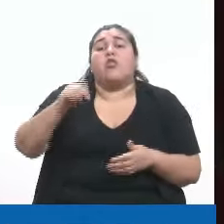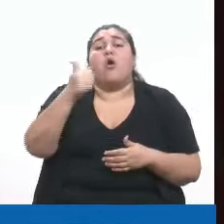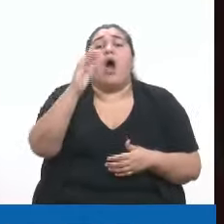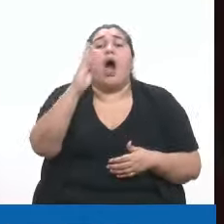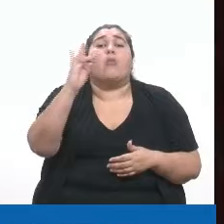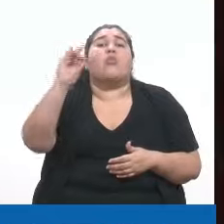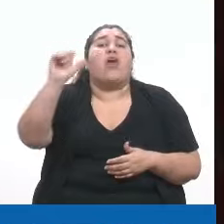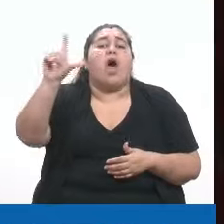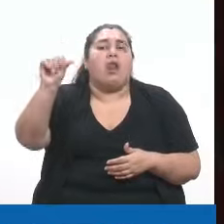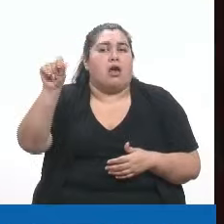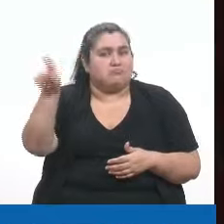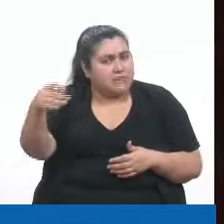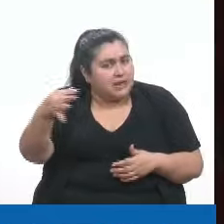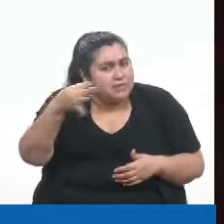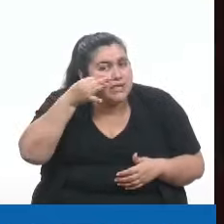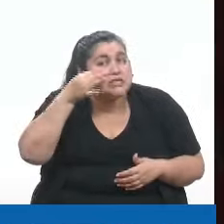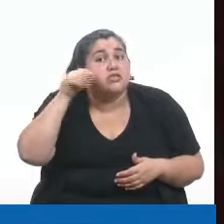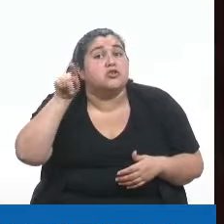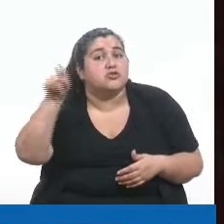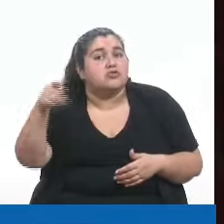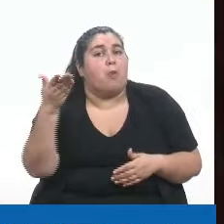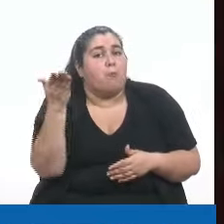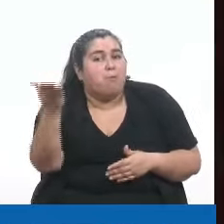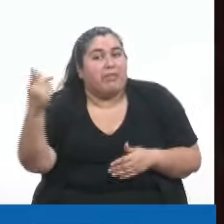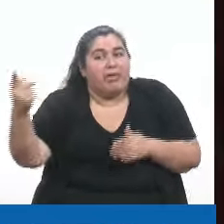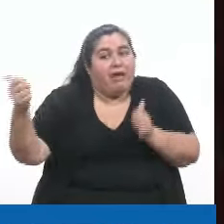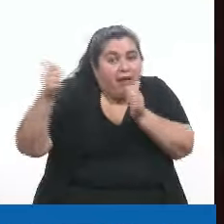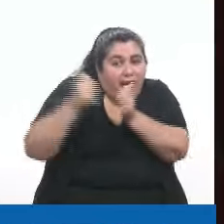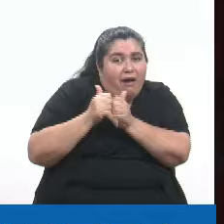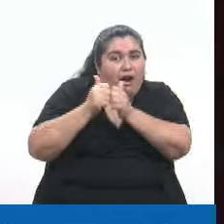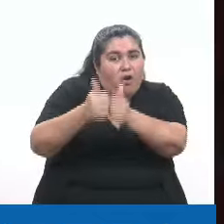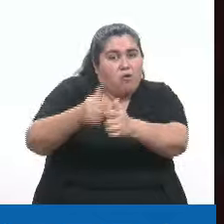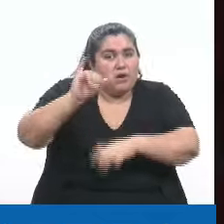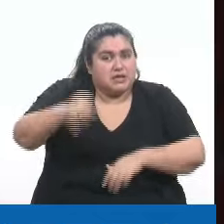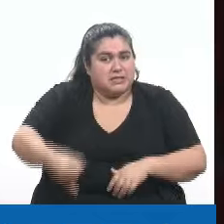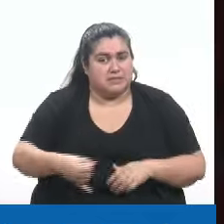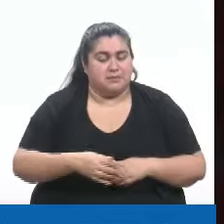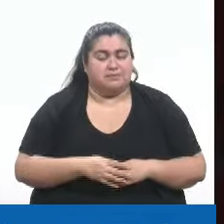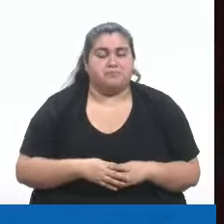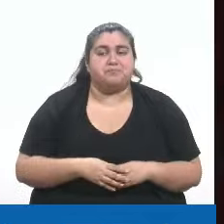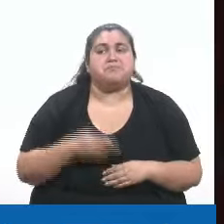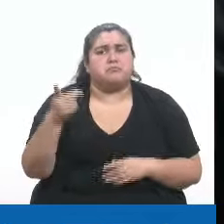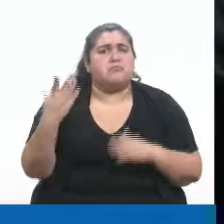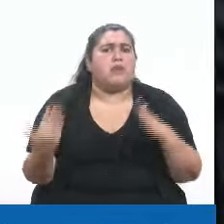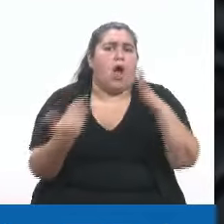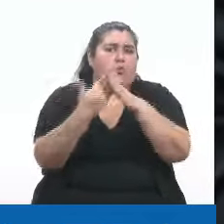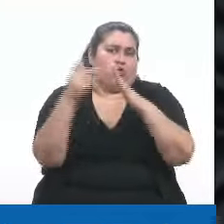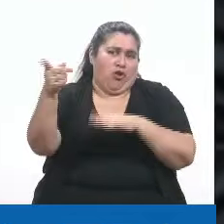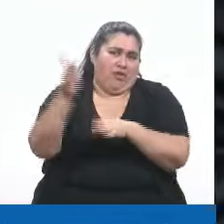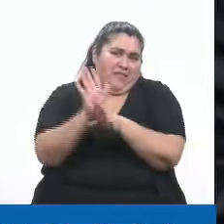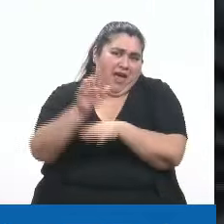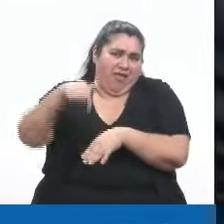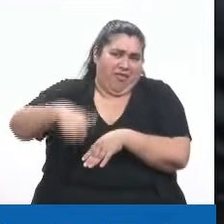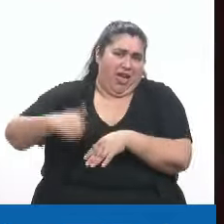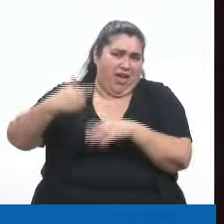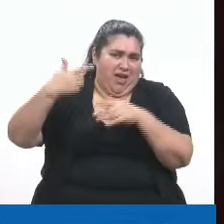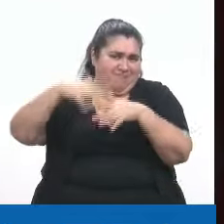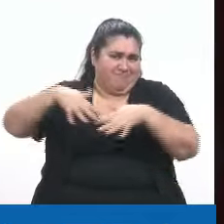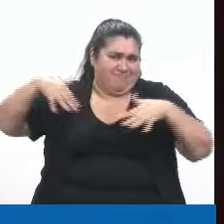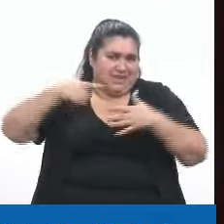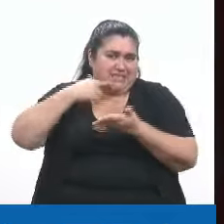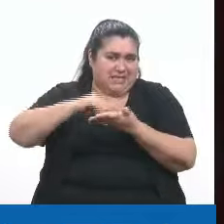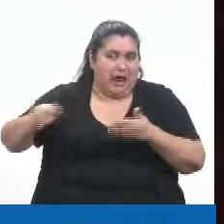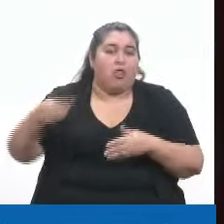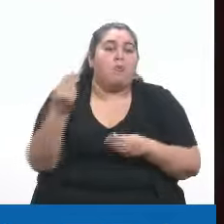testigo de que queríamos que él nos acompañe como obviamente autoridad de esta cámara para proteger a los